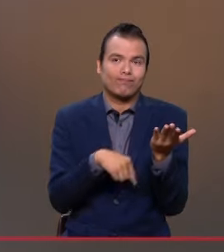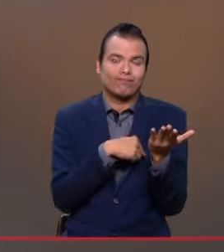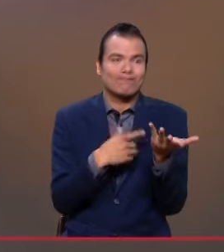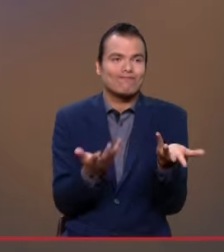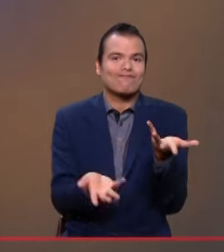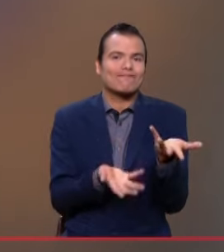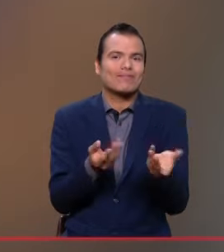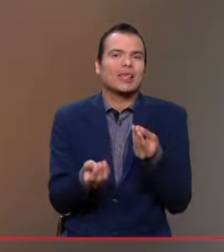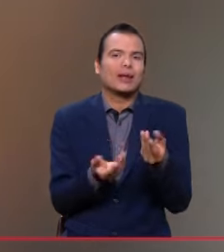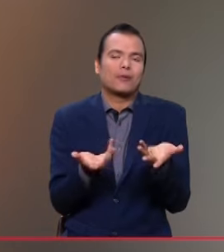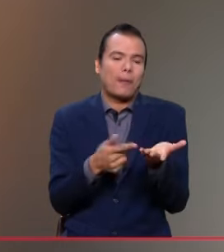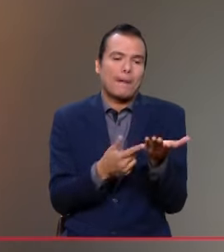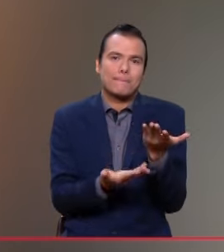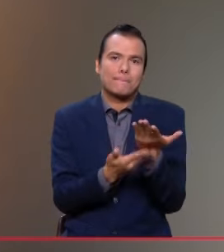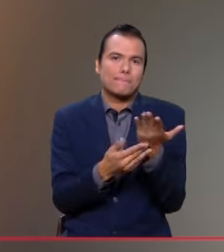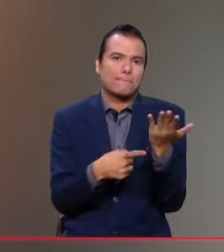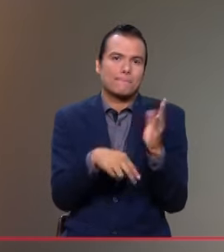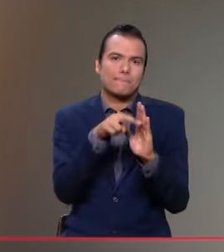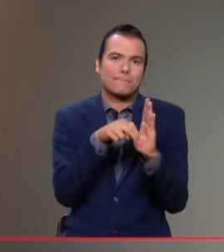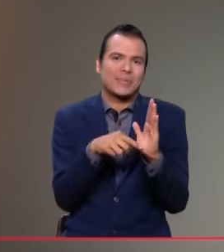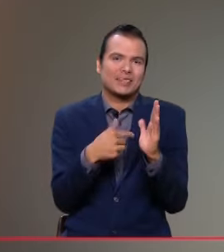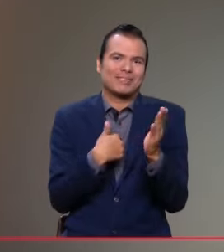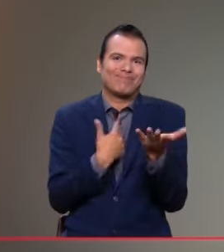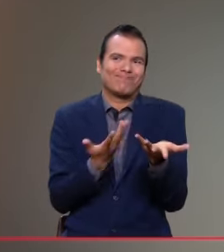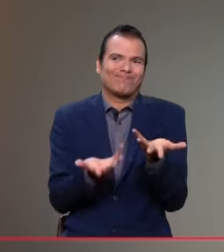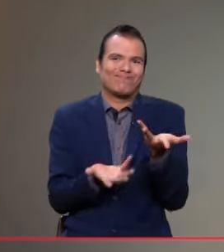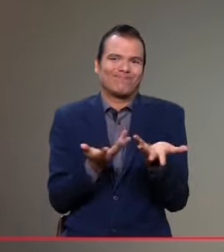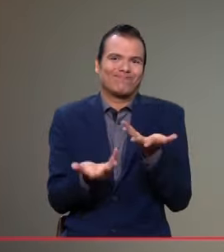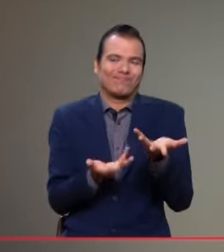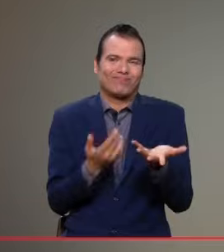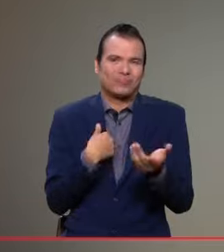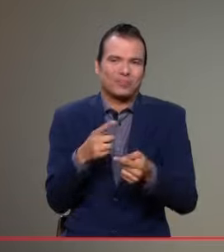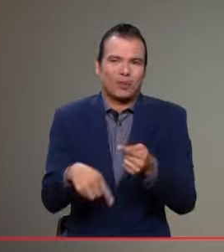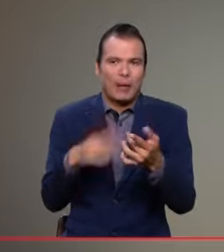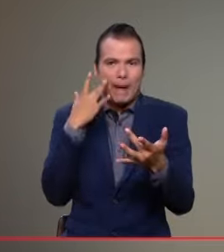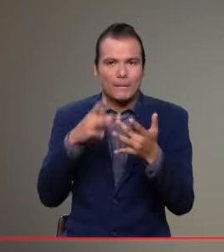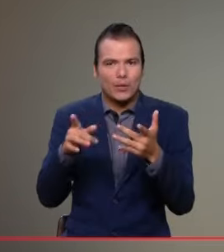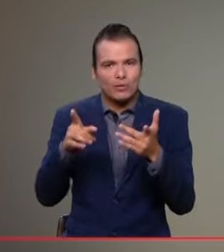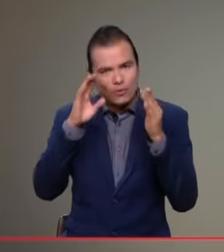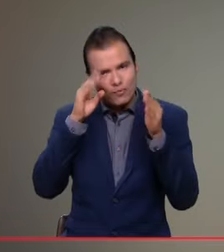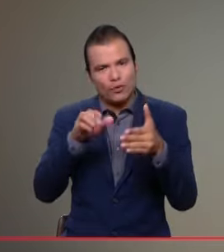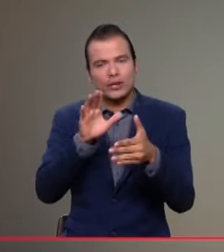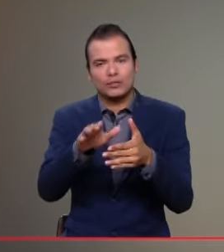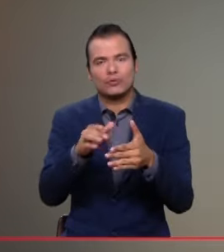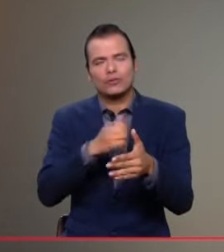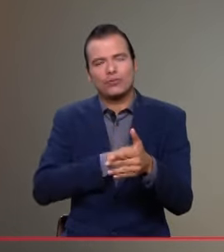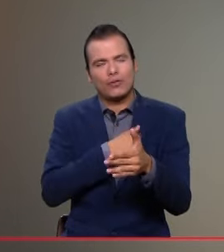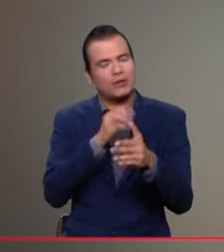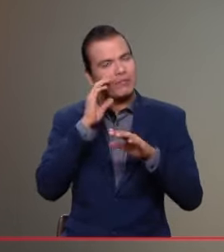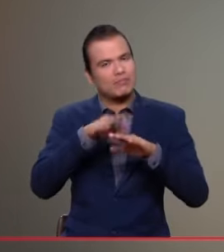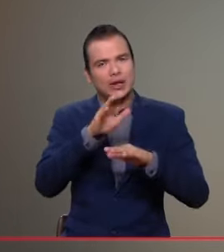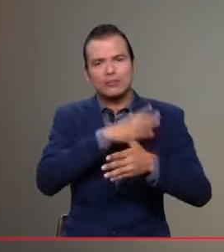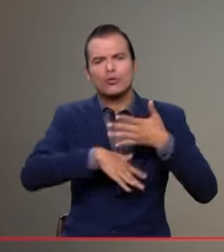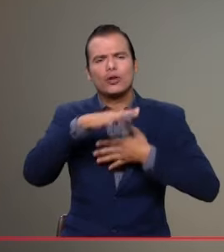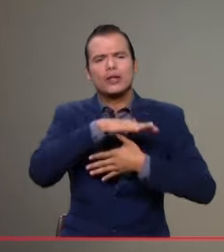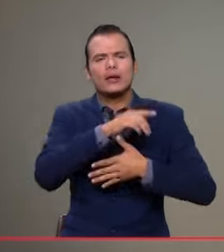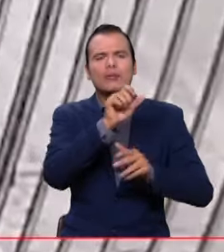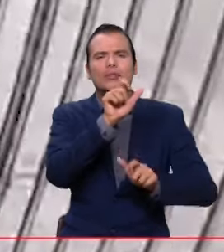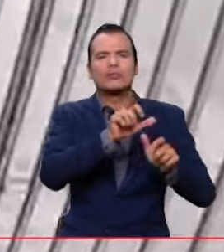que el prioritario es que esté Bienestar Social tratando de hacer una intervención o rehabilitación de estos sujetos. ¿Cuáles son los artículos más frecuentes que están